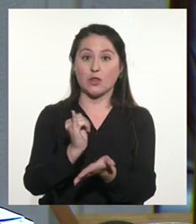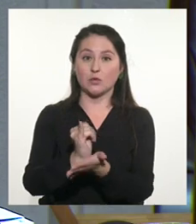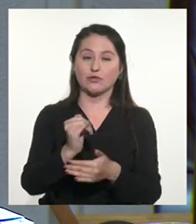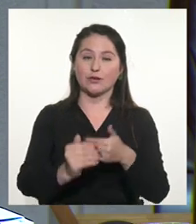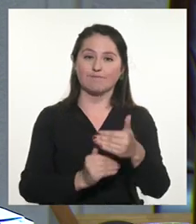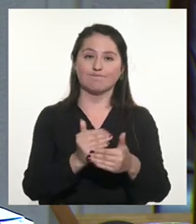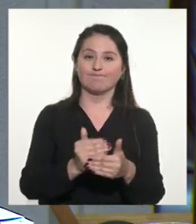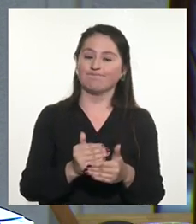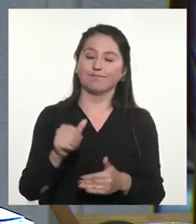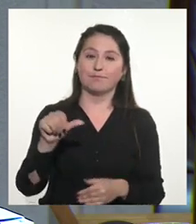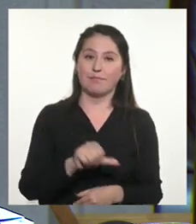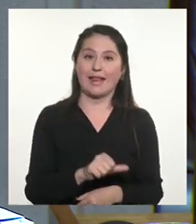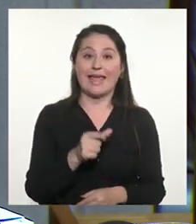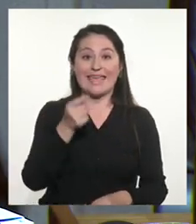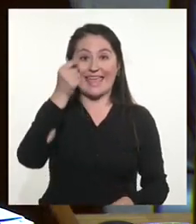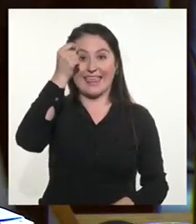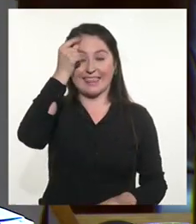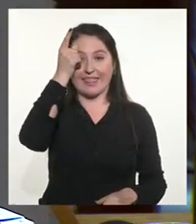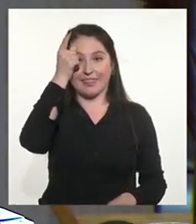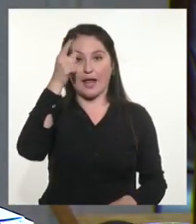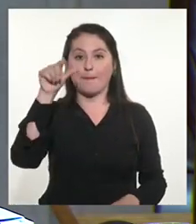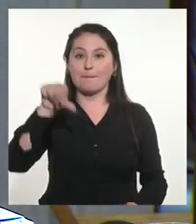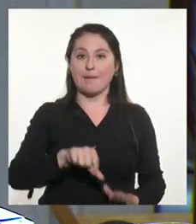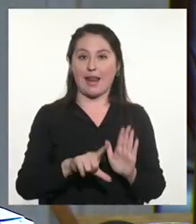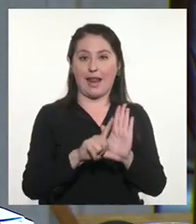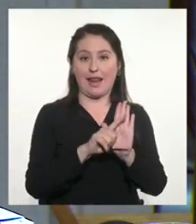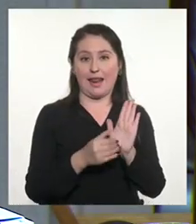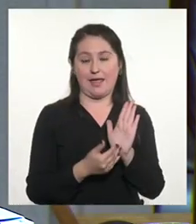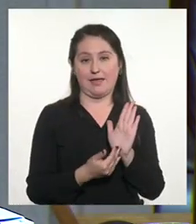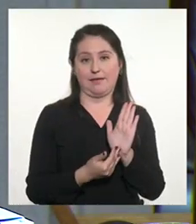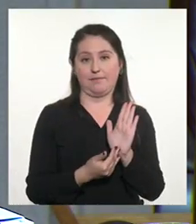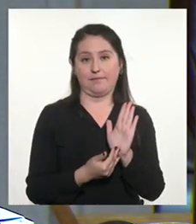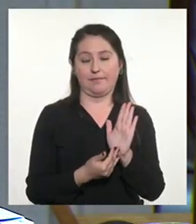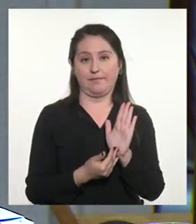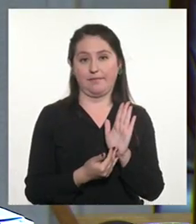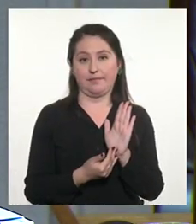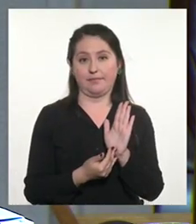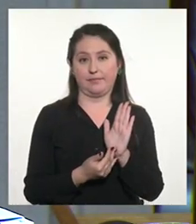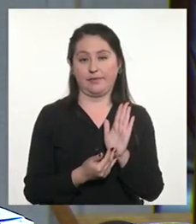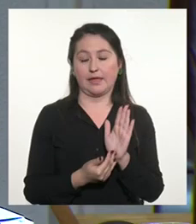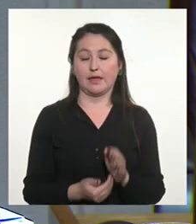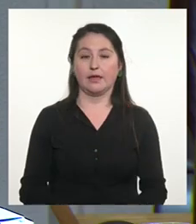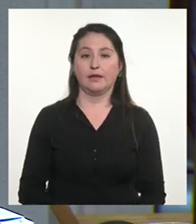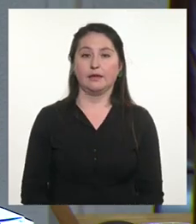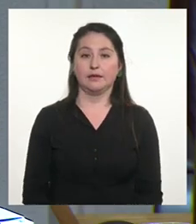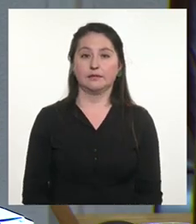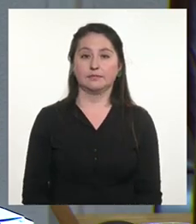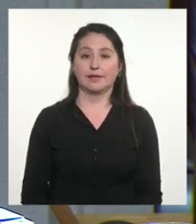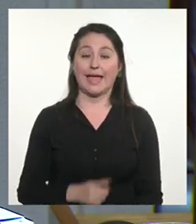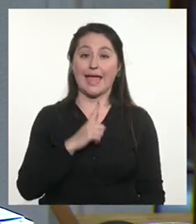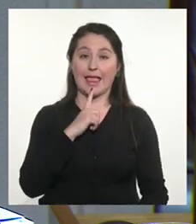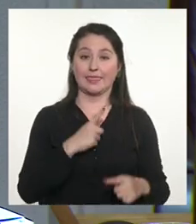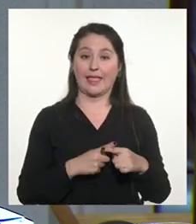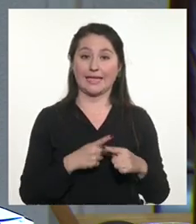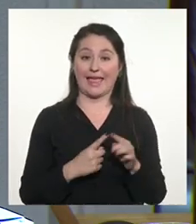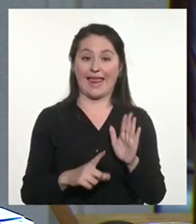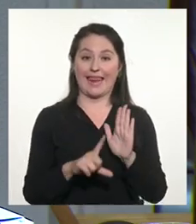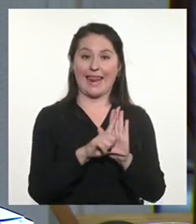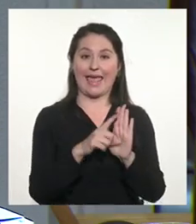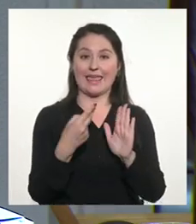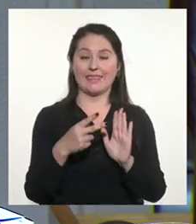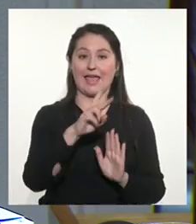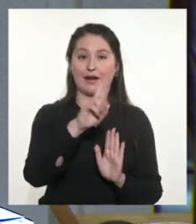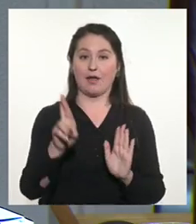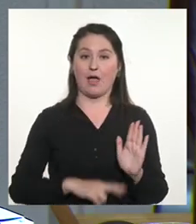la correcta interpretación de la norma de hecho según según el texto leyes de la república